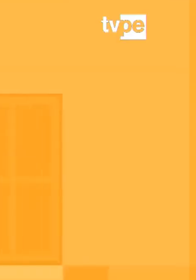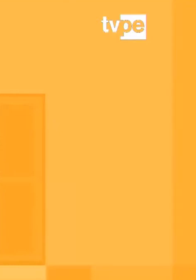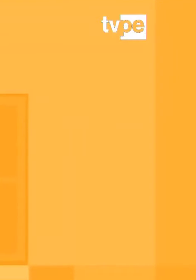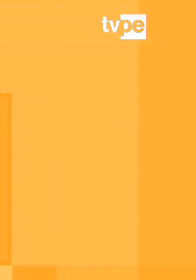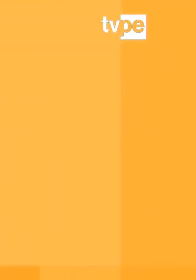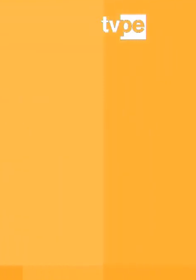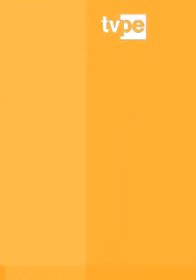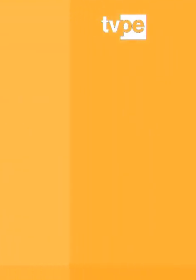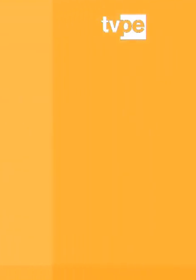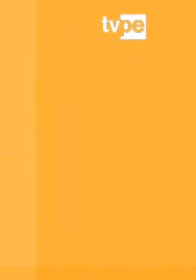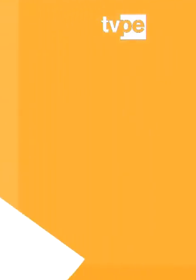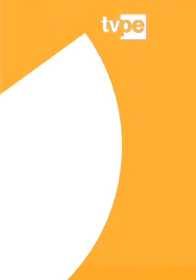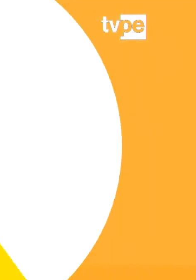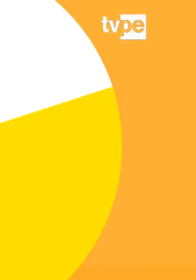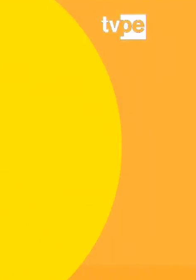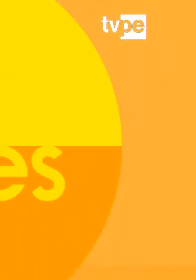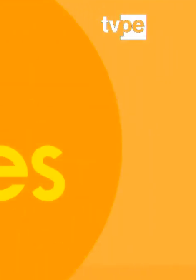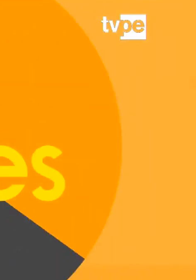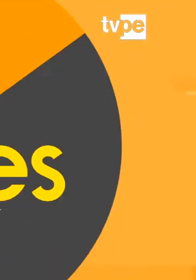cumpleaños!